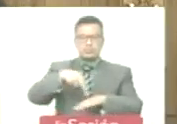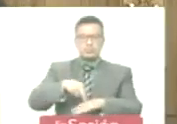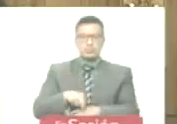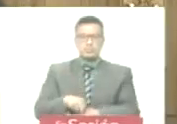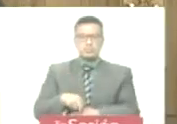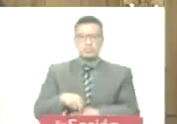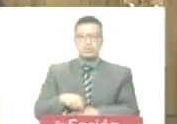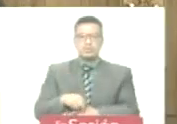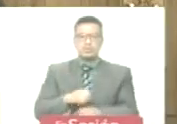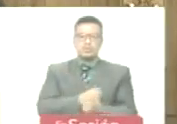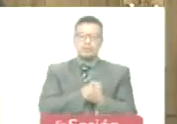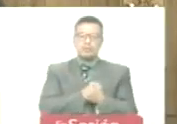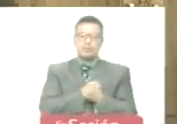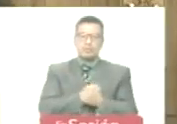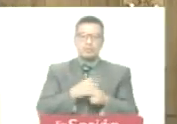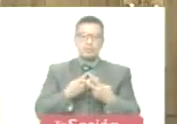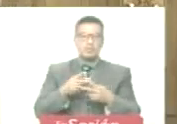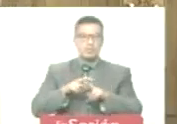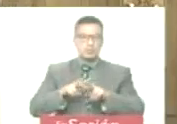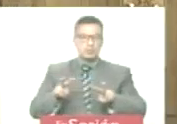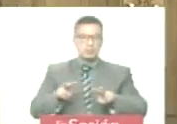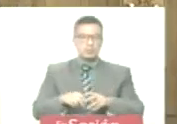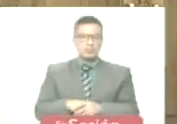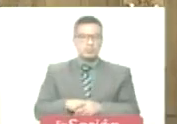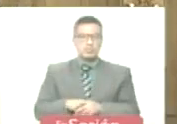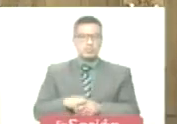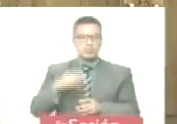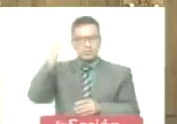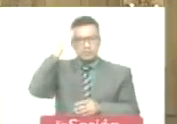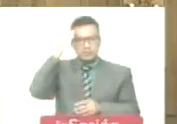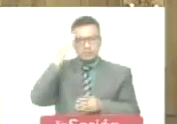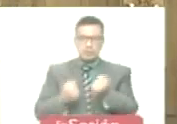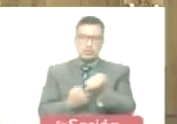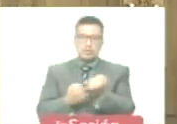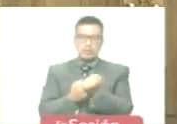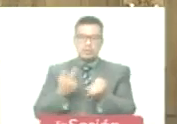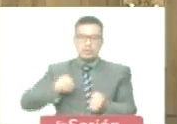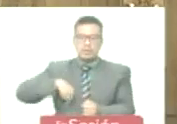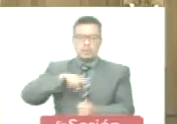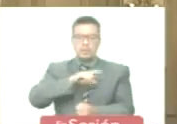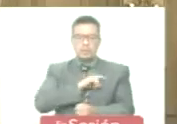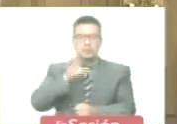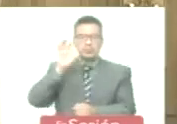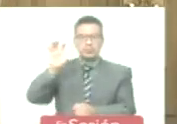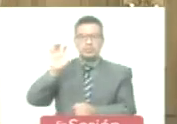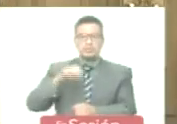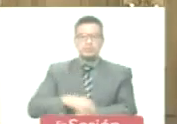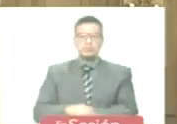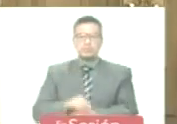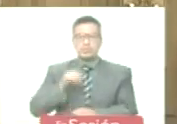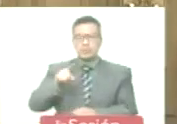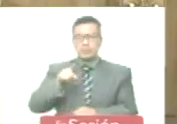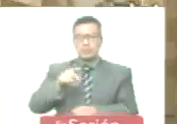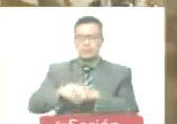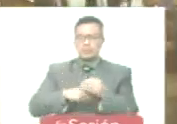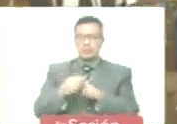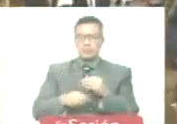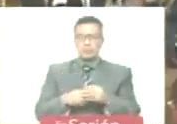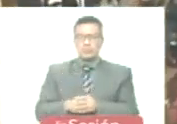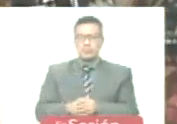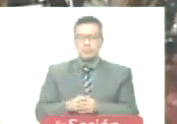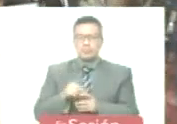Práctica de amor, paz, reconocida, apoyada por nuestro país. Este acto